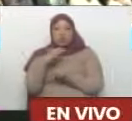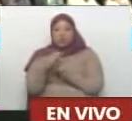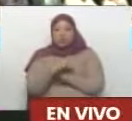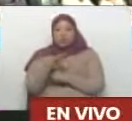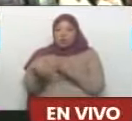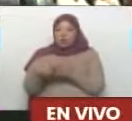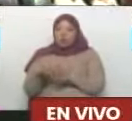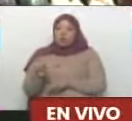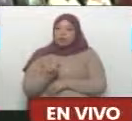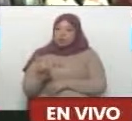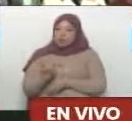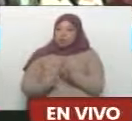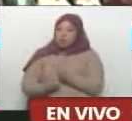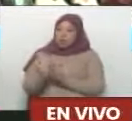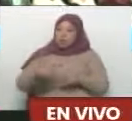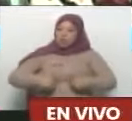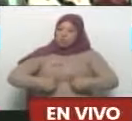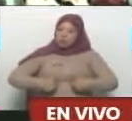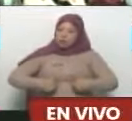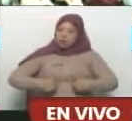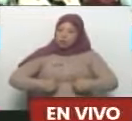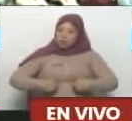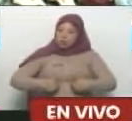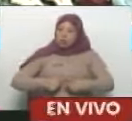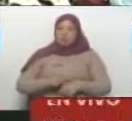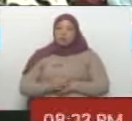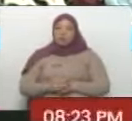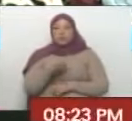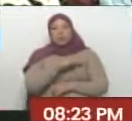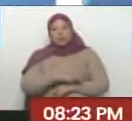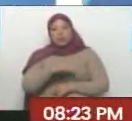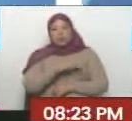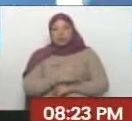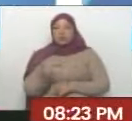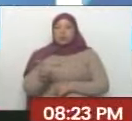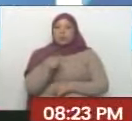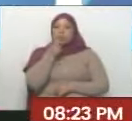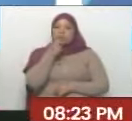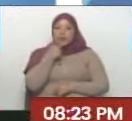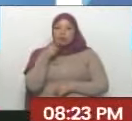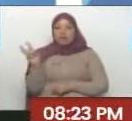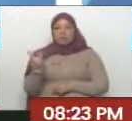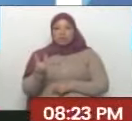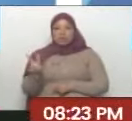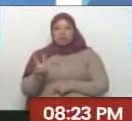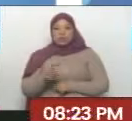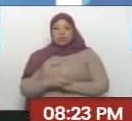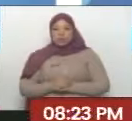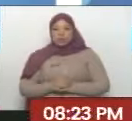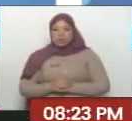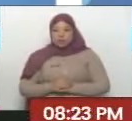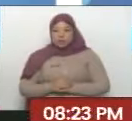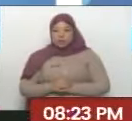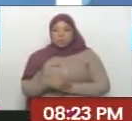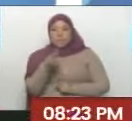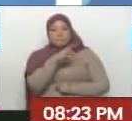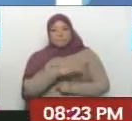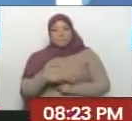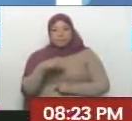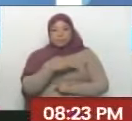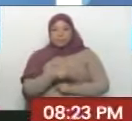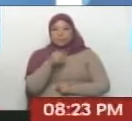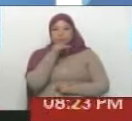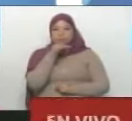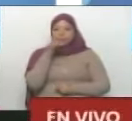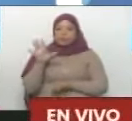todo el tremendo esfuerzo para la gran misión Viva Venezuela, la gran misión